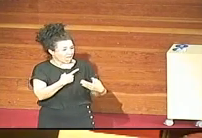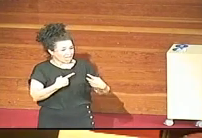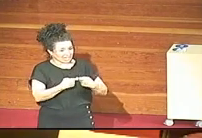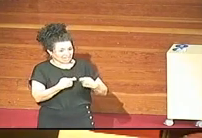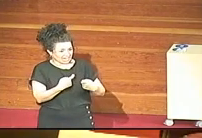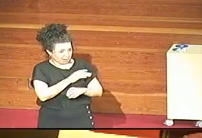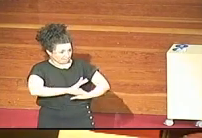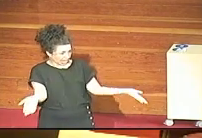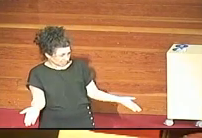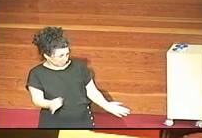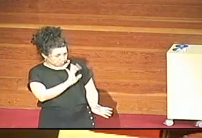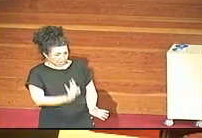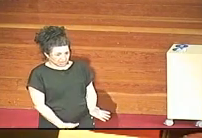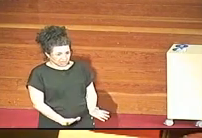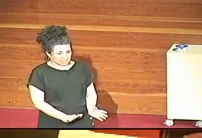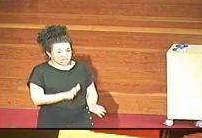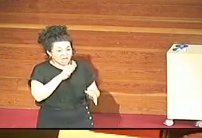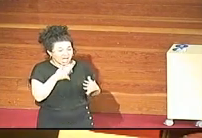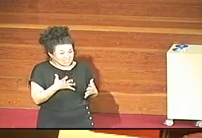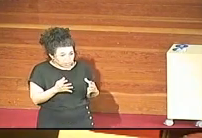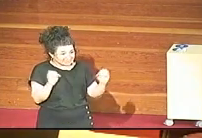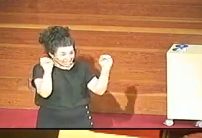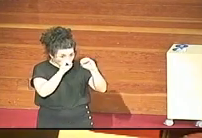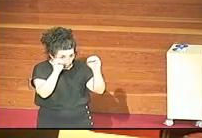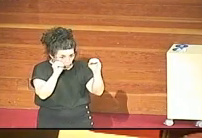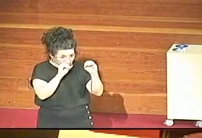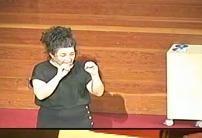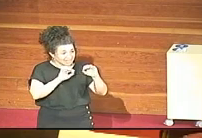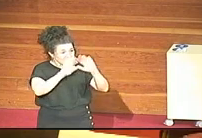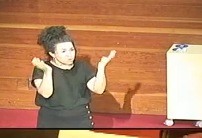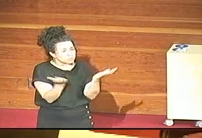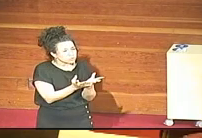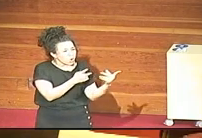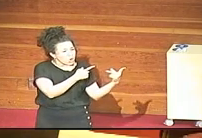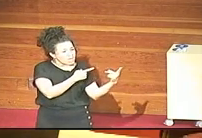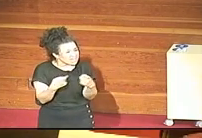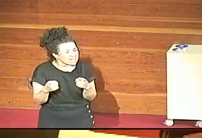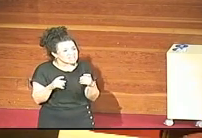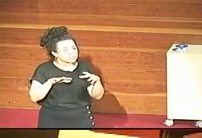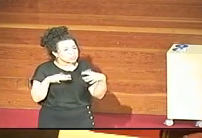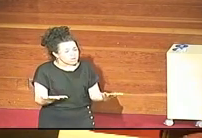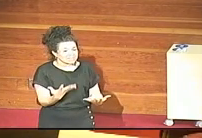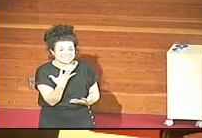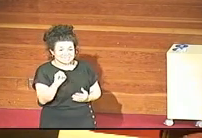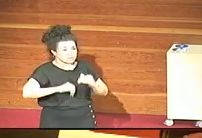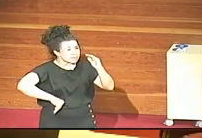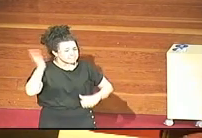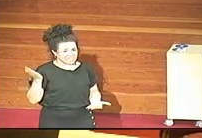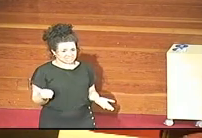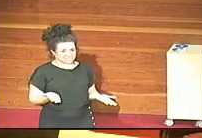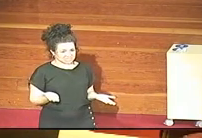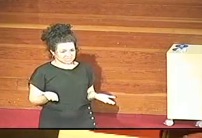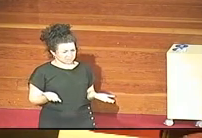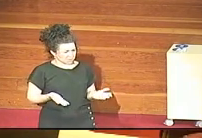en internet en google cuántas guerras había en este momento en el mundo más de 50 pero a dónde vamos a dónde vamos como